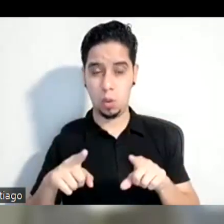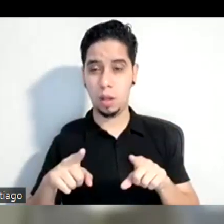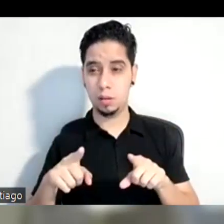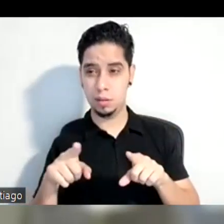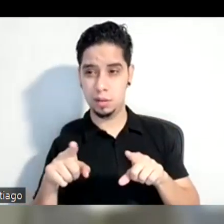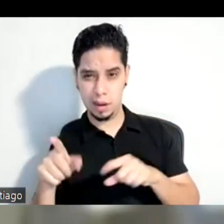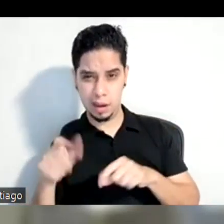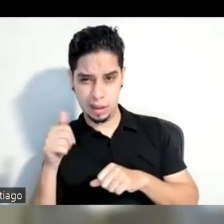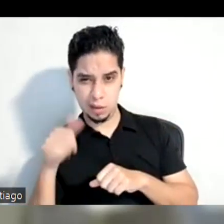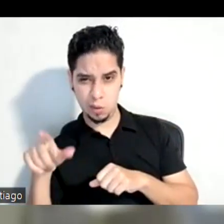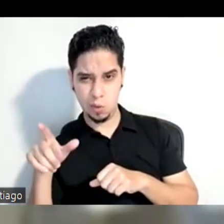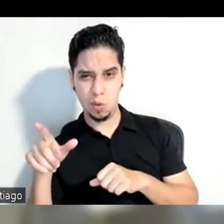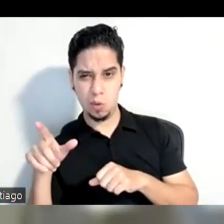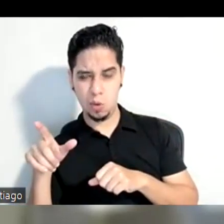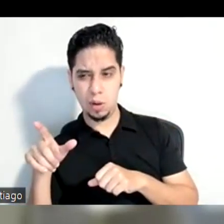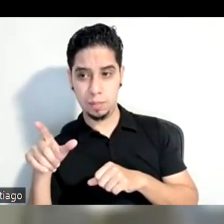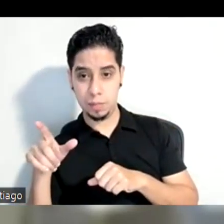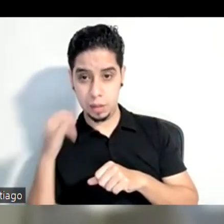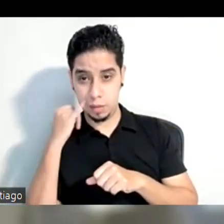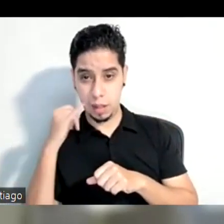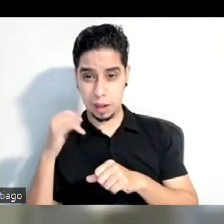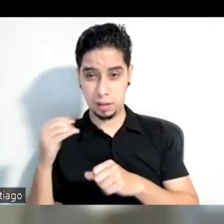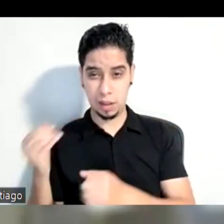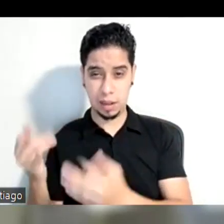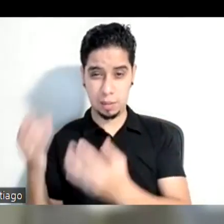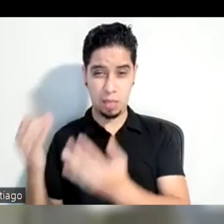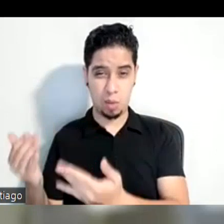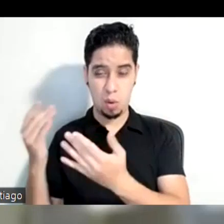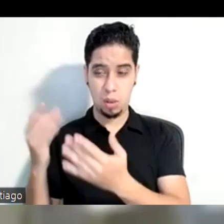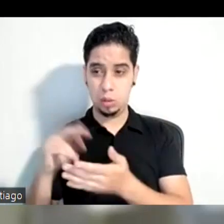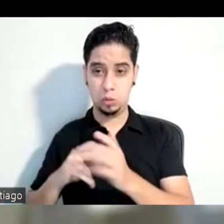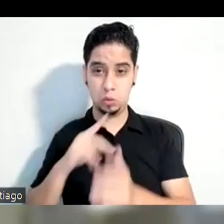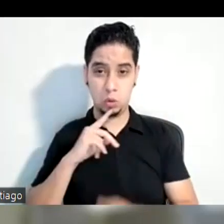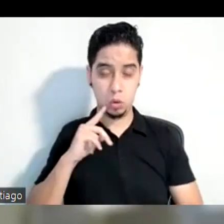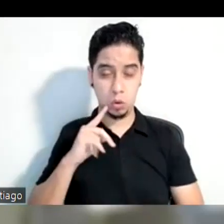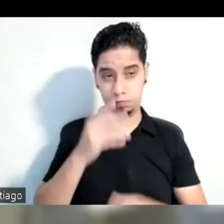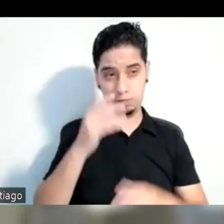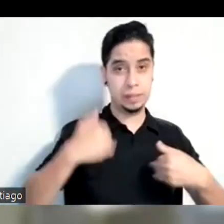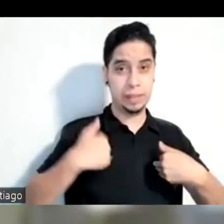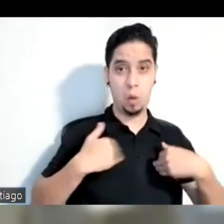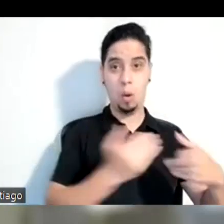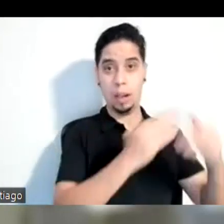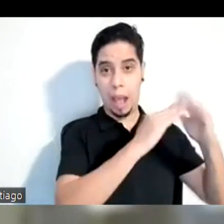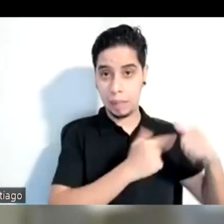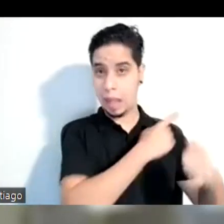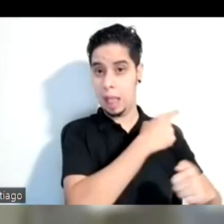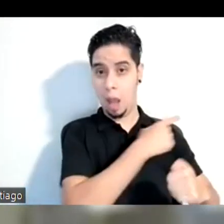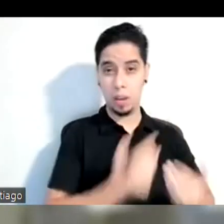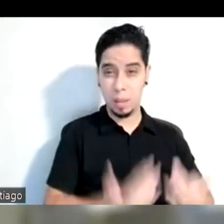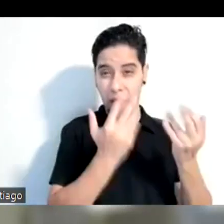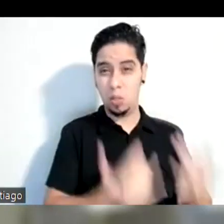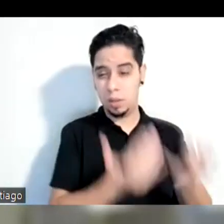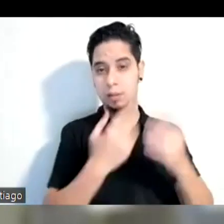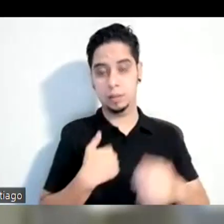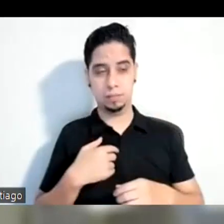Yo tengo una duda. Ellos estaban viendo una casa que estaba quemando al lado. Y el sol lo estaba diciendo, mira, tengo una casa al lado que se está quemando. Entonces era gracioso